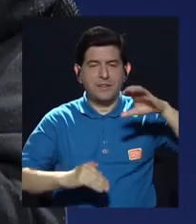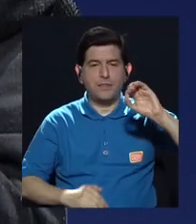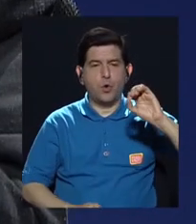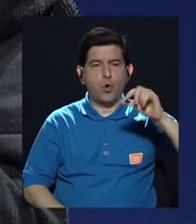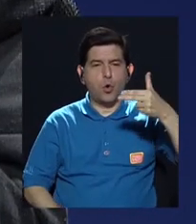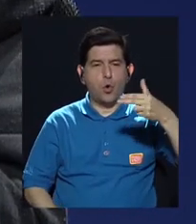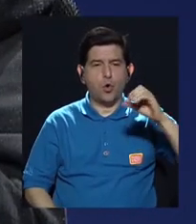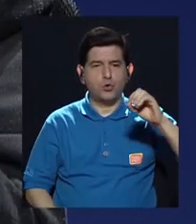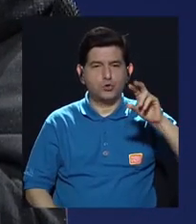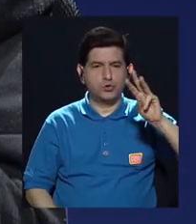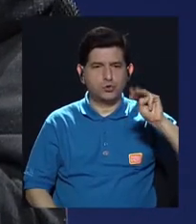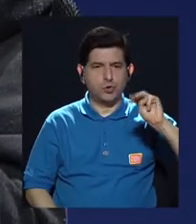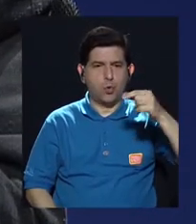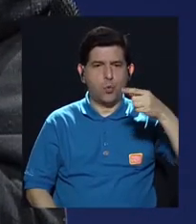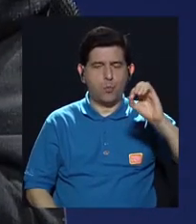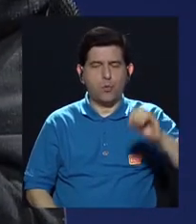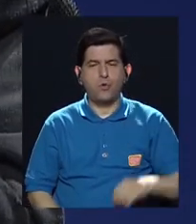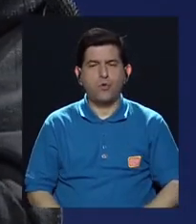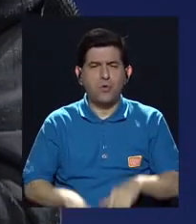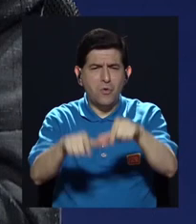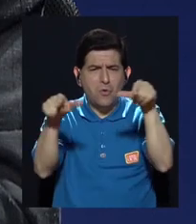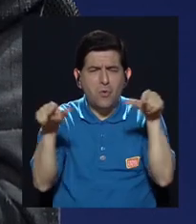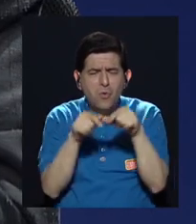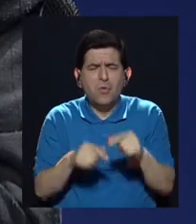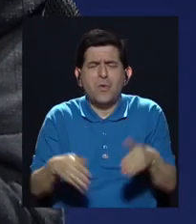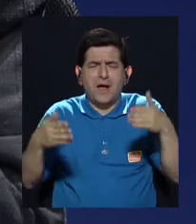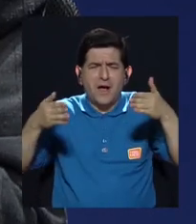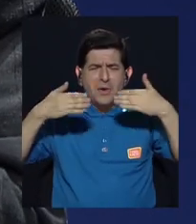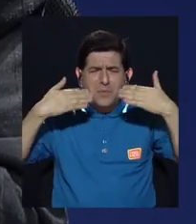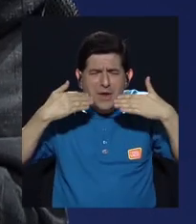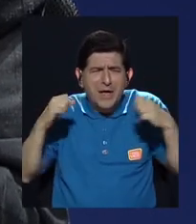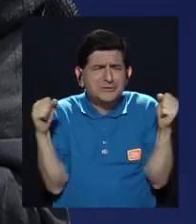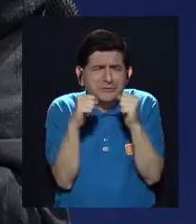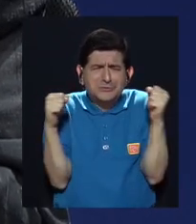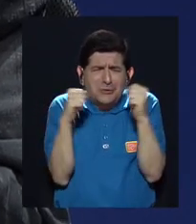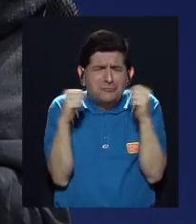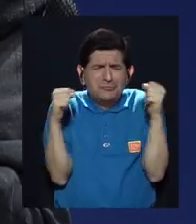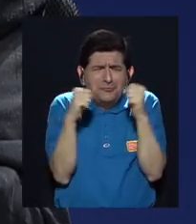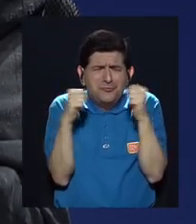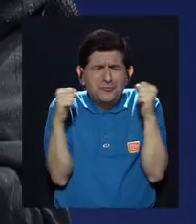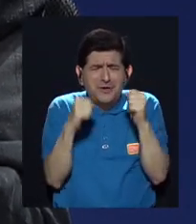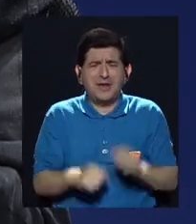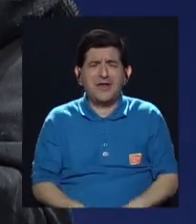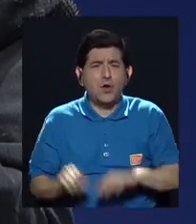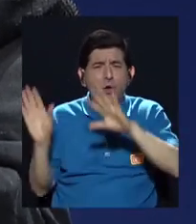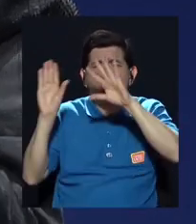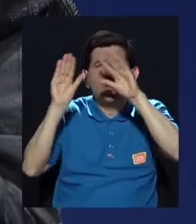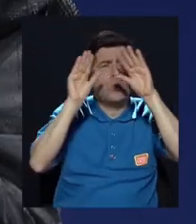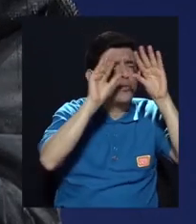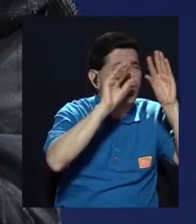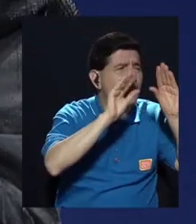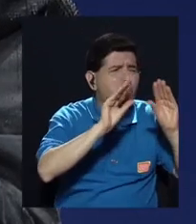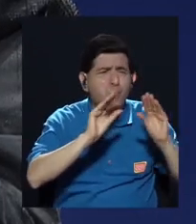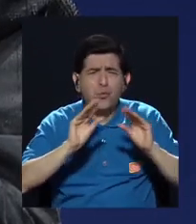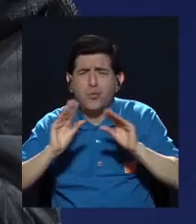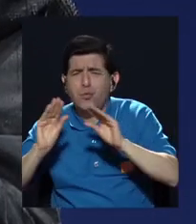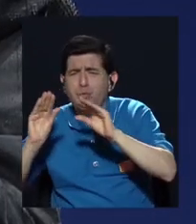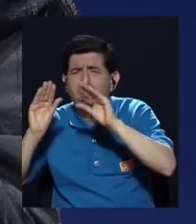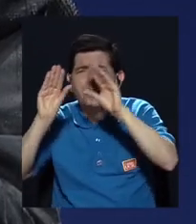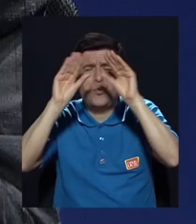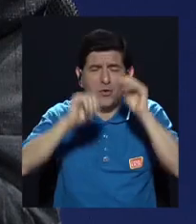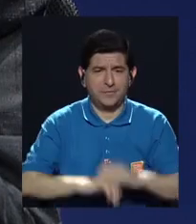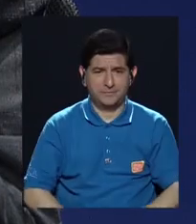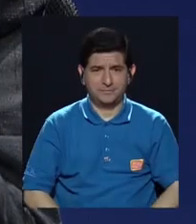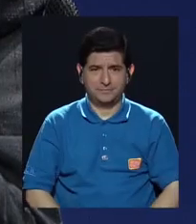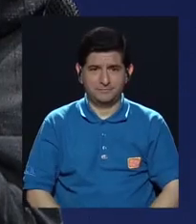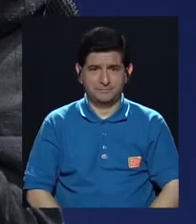Que era inhóspito el lugar en ese momento, ¿no? Era un páramo ventoso, frío. Sí, sí, sí. Y lleno de neblina.